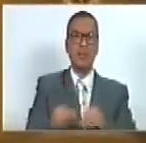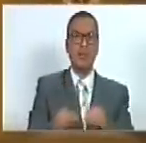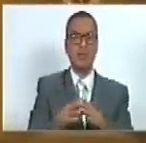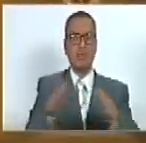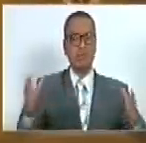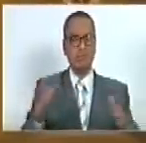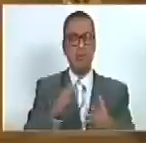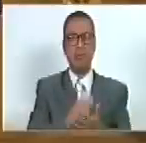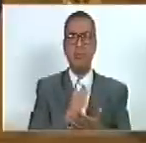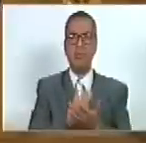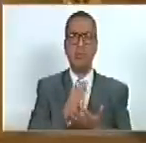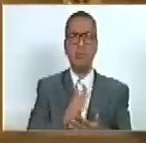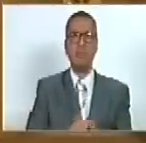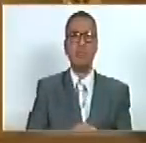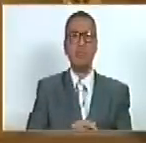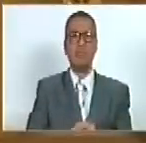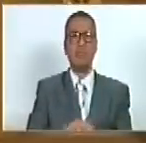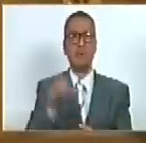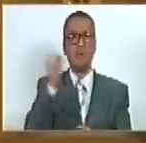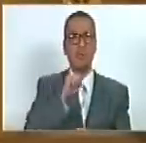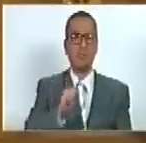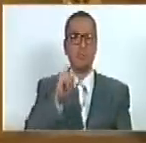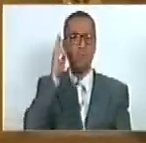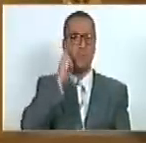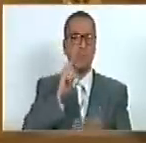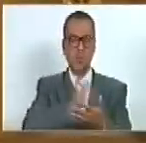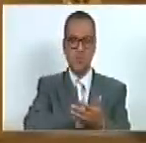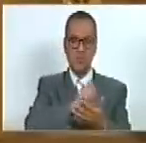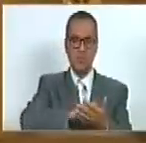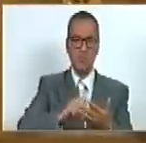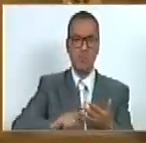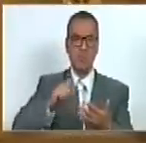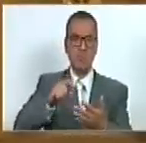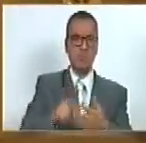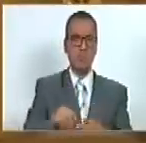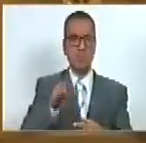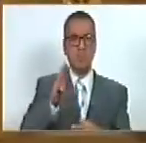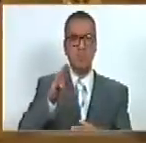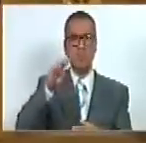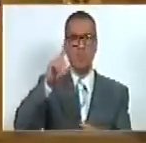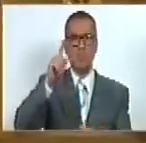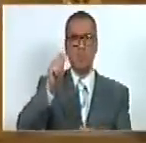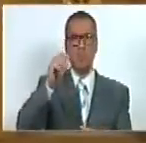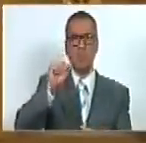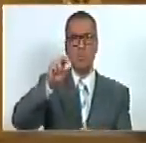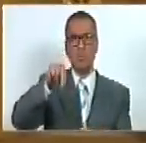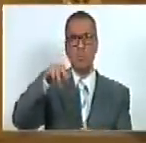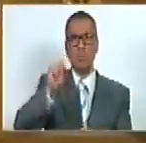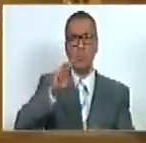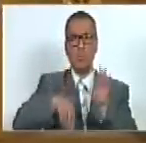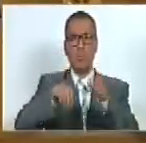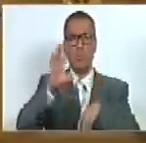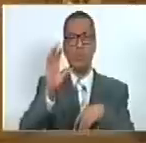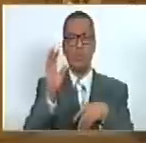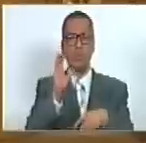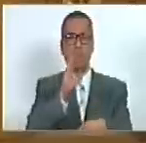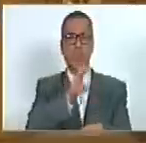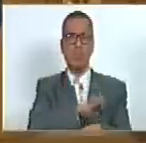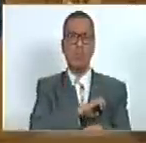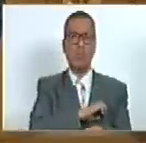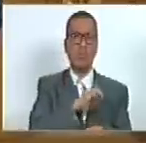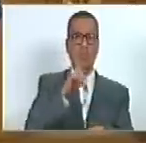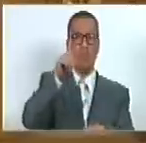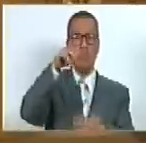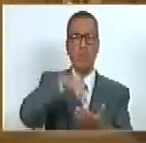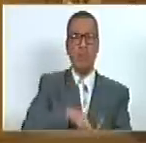mayor frecuencia. Simón Bolívar, en carta a Bartolomé Salón, fechada el 15 de